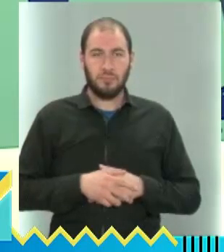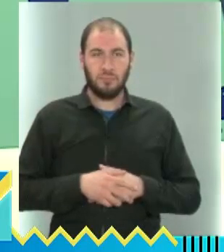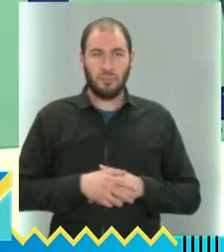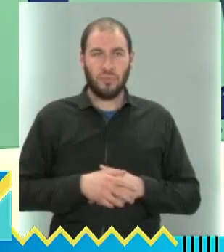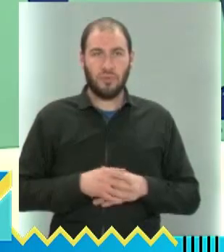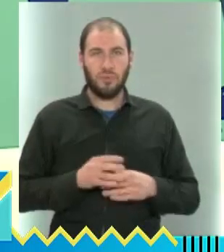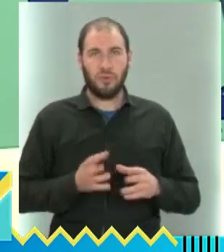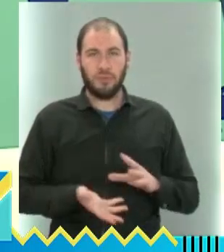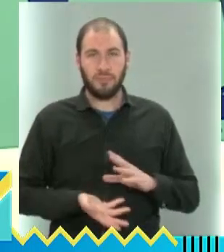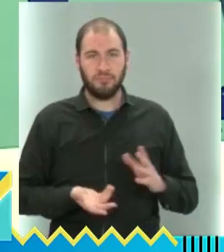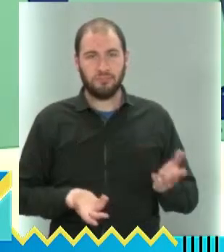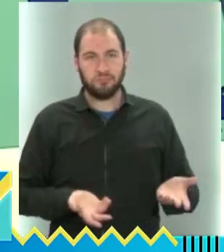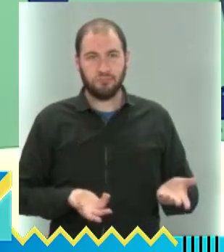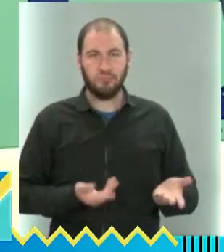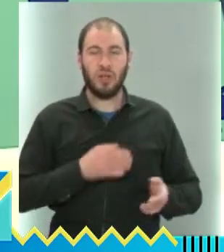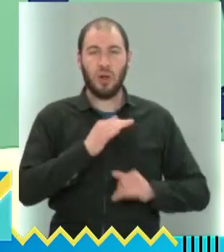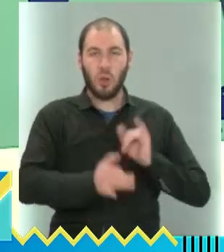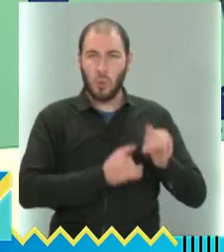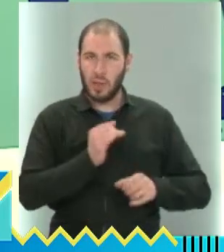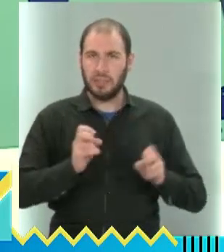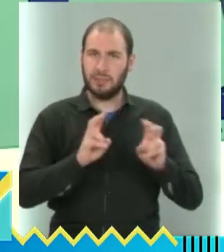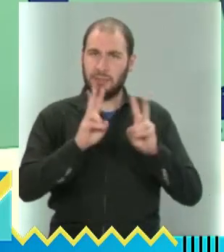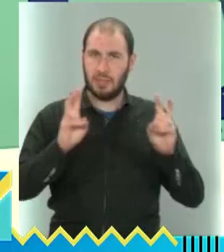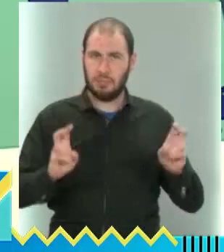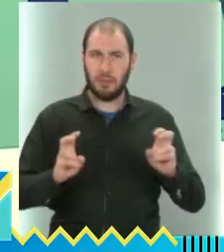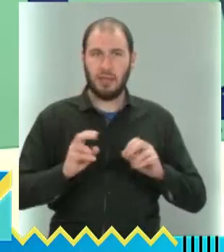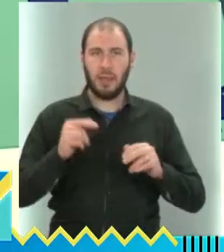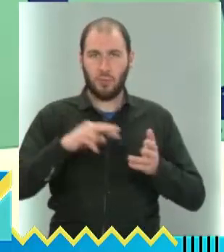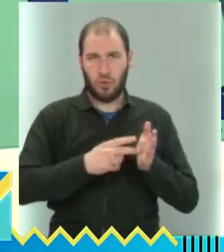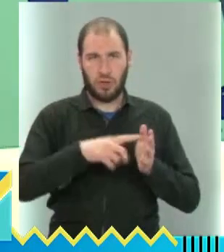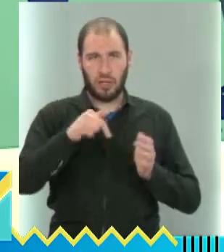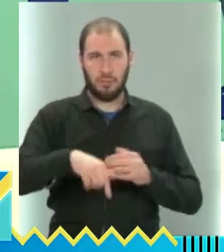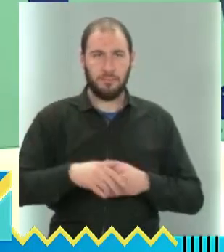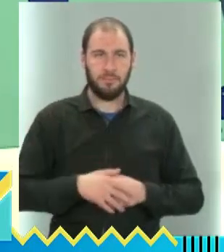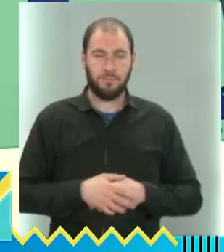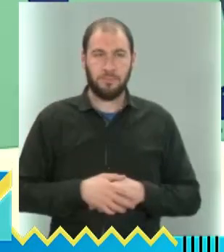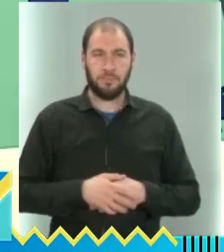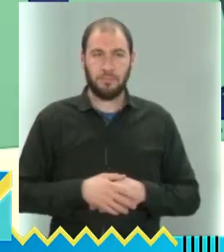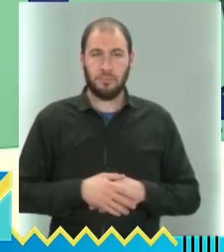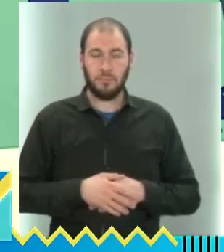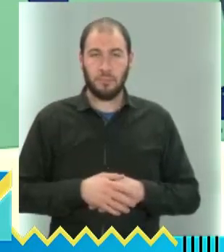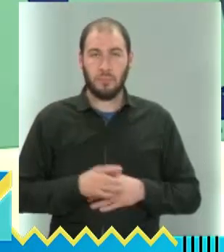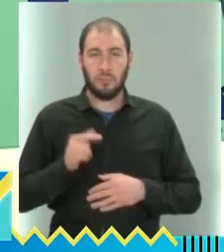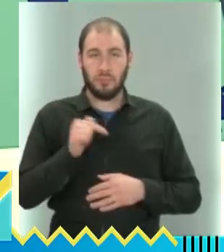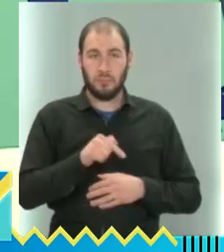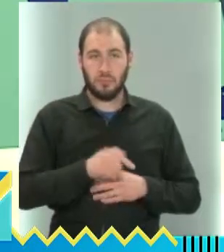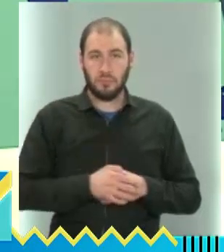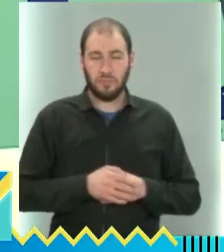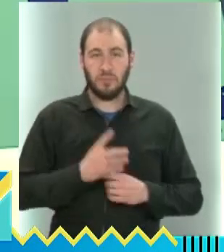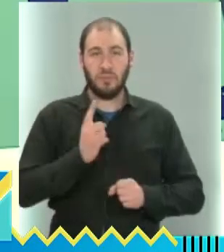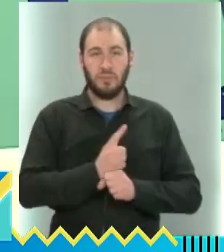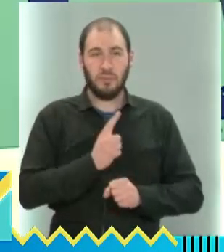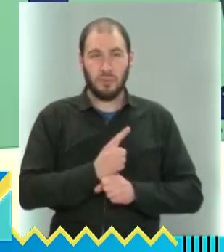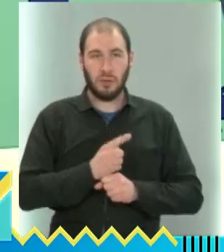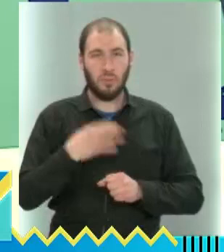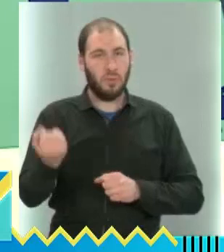digamos, de alguna forma expedido respecto de esta situación. O sea, así que eso en principio